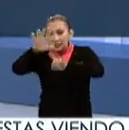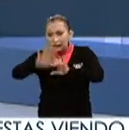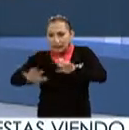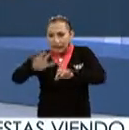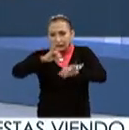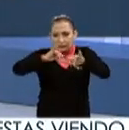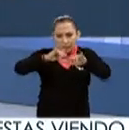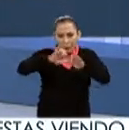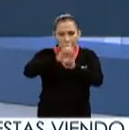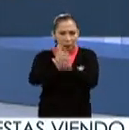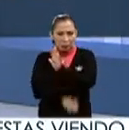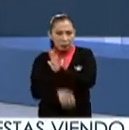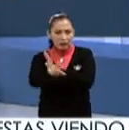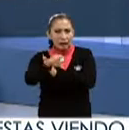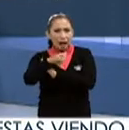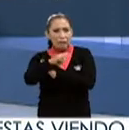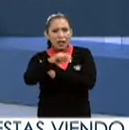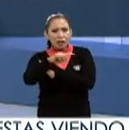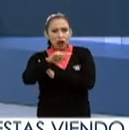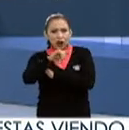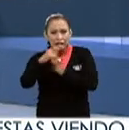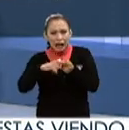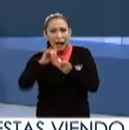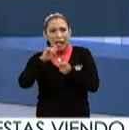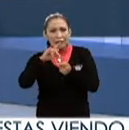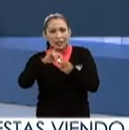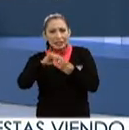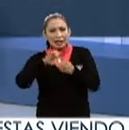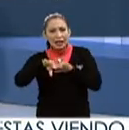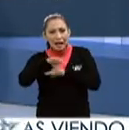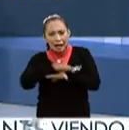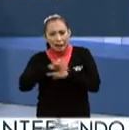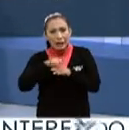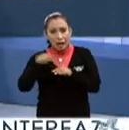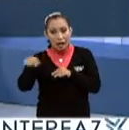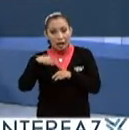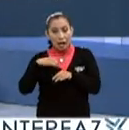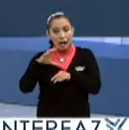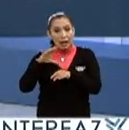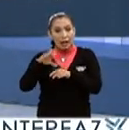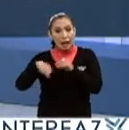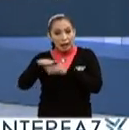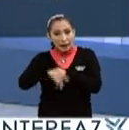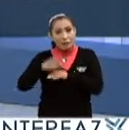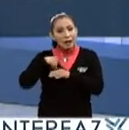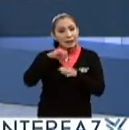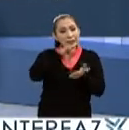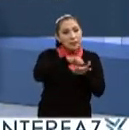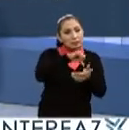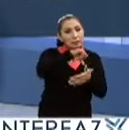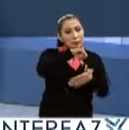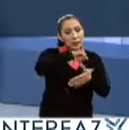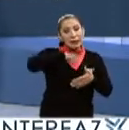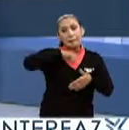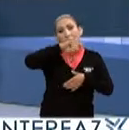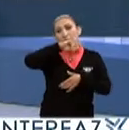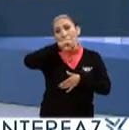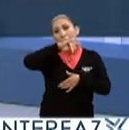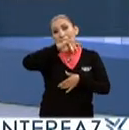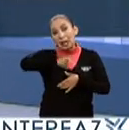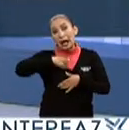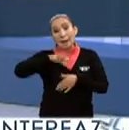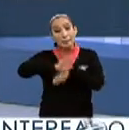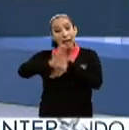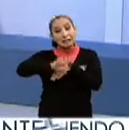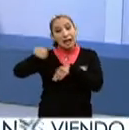áreas geográficas como la Amazonía, los Andes, el Caribe continental, Baja Centroamérica y Mesoamérica.